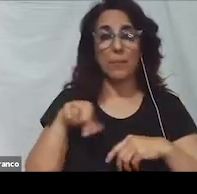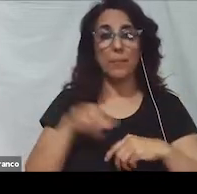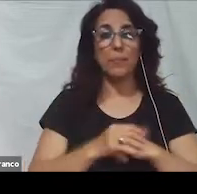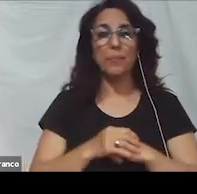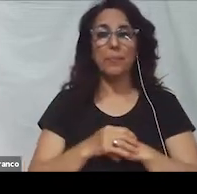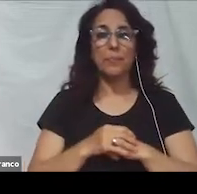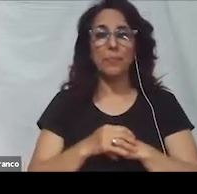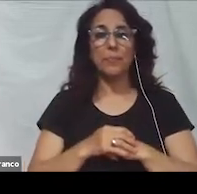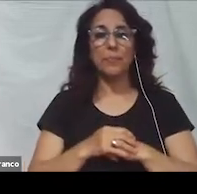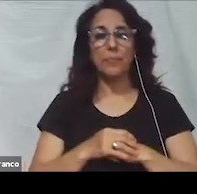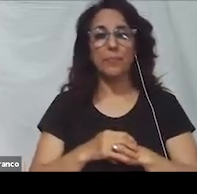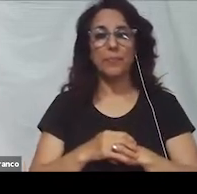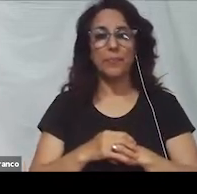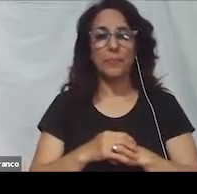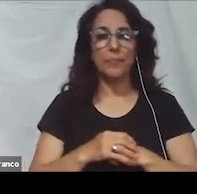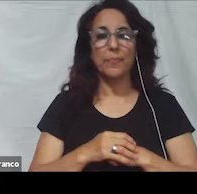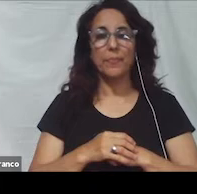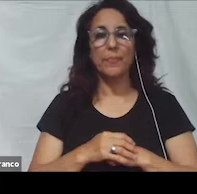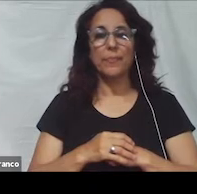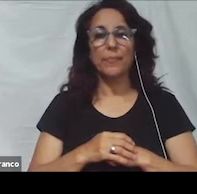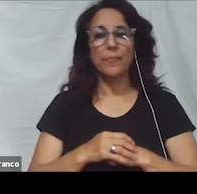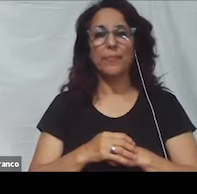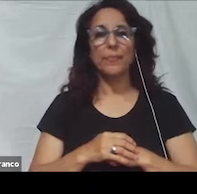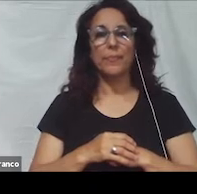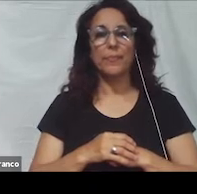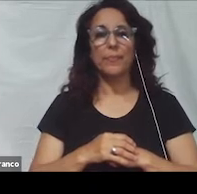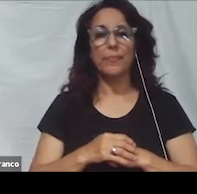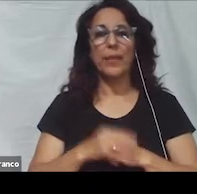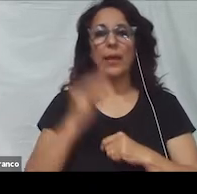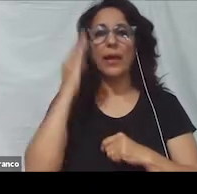un párrafo. Bien, bueno.